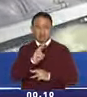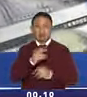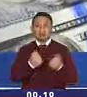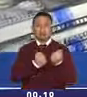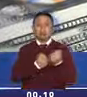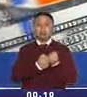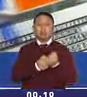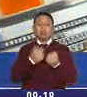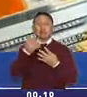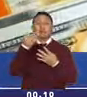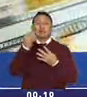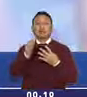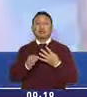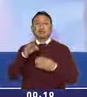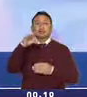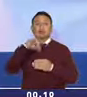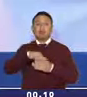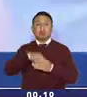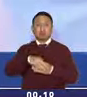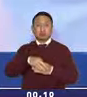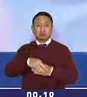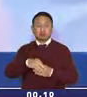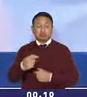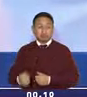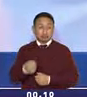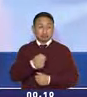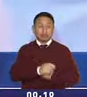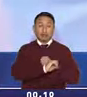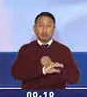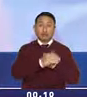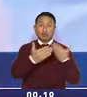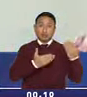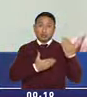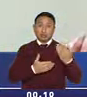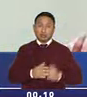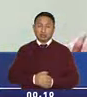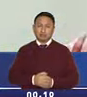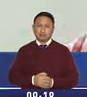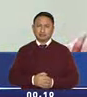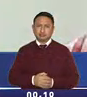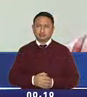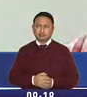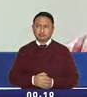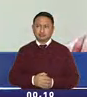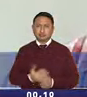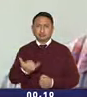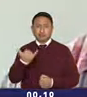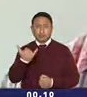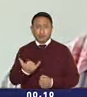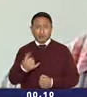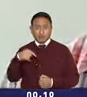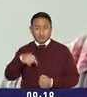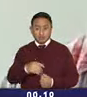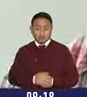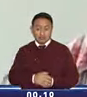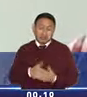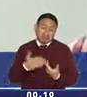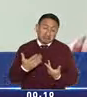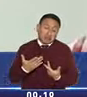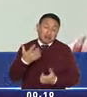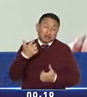financiadas con el presupuesto electoral asignado a la promoción política. Entonces estamos cayendo ante quizás algún